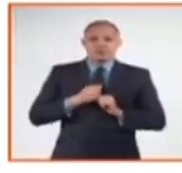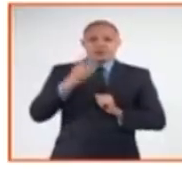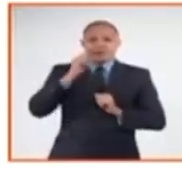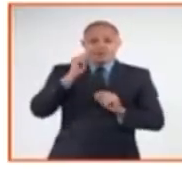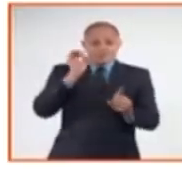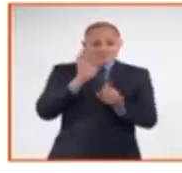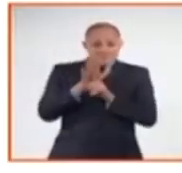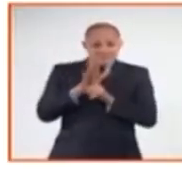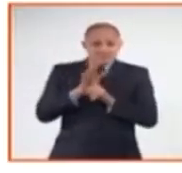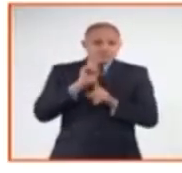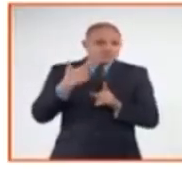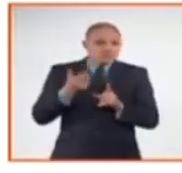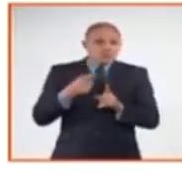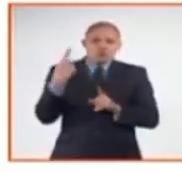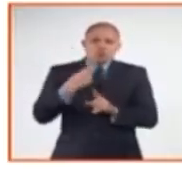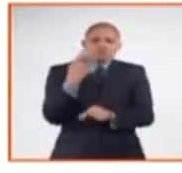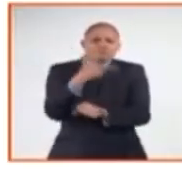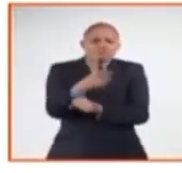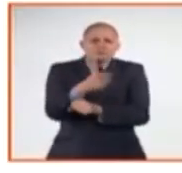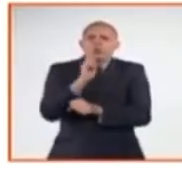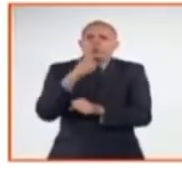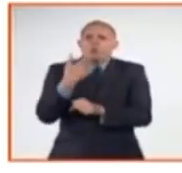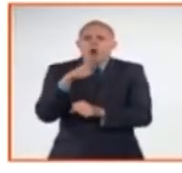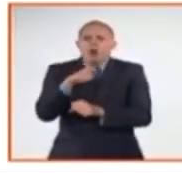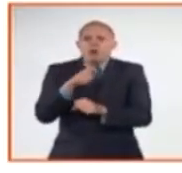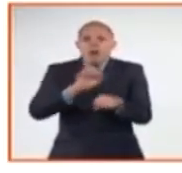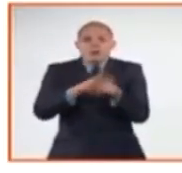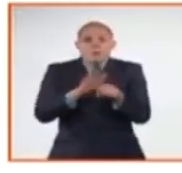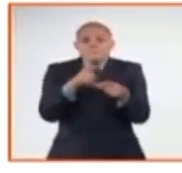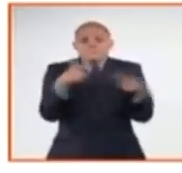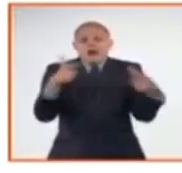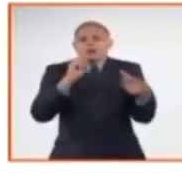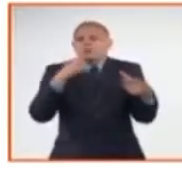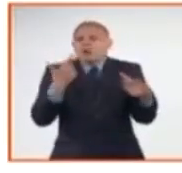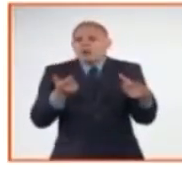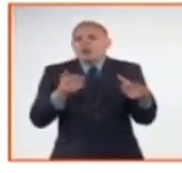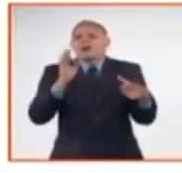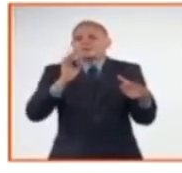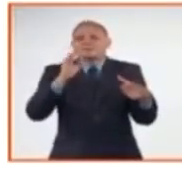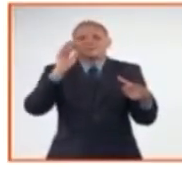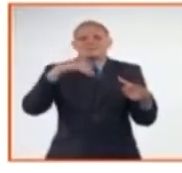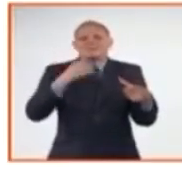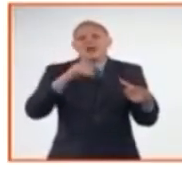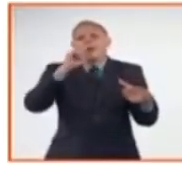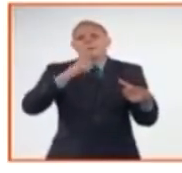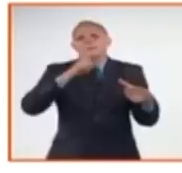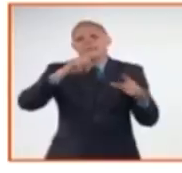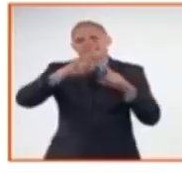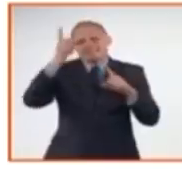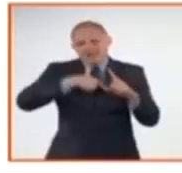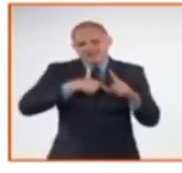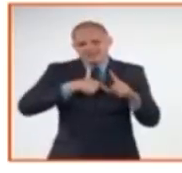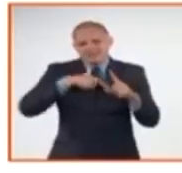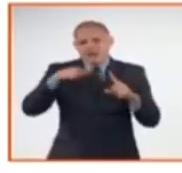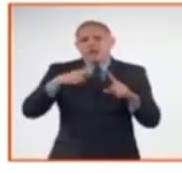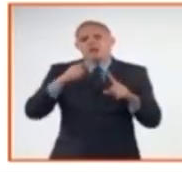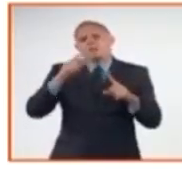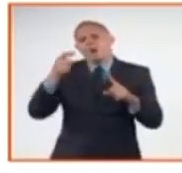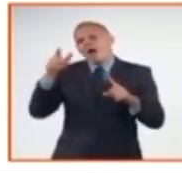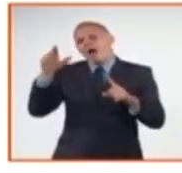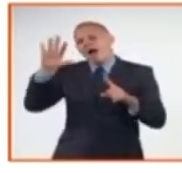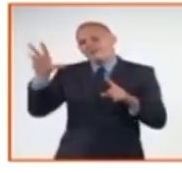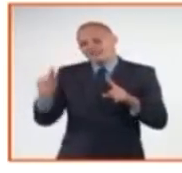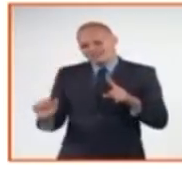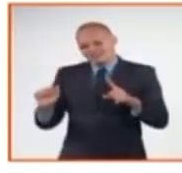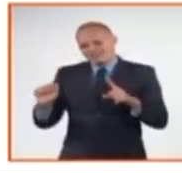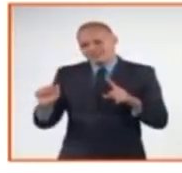en sudáfrica y ahora como ves nos hemos movido a medir la efectividad en una en un contexto donde la